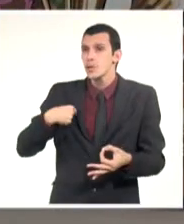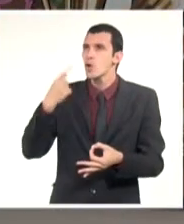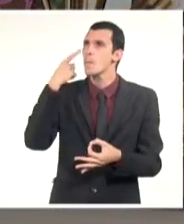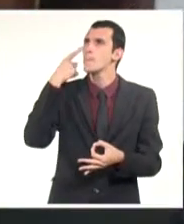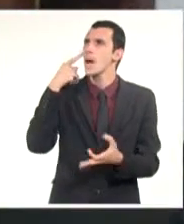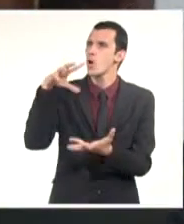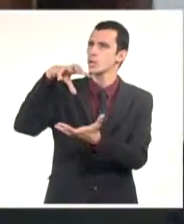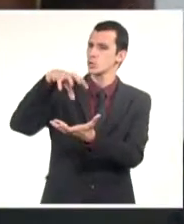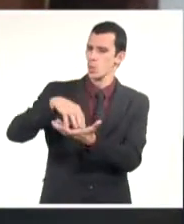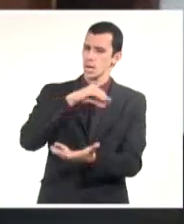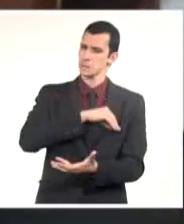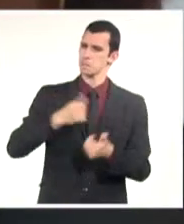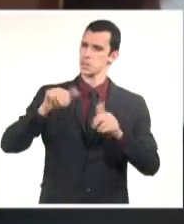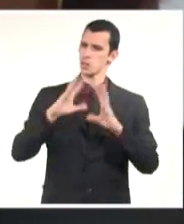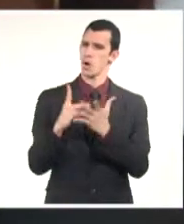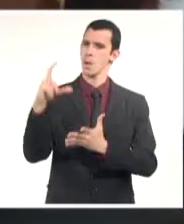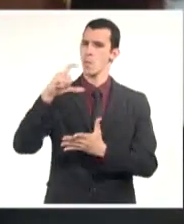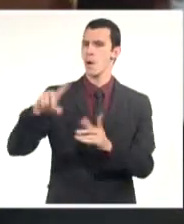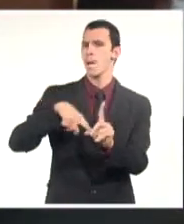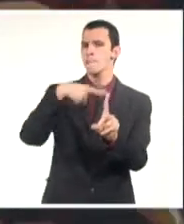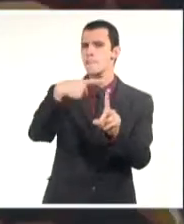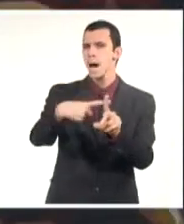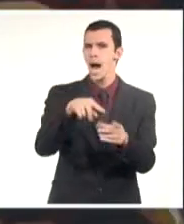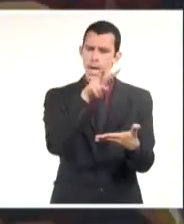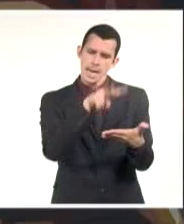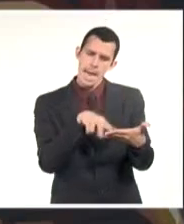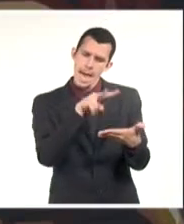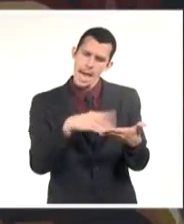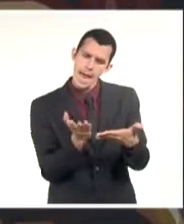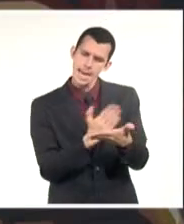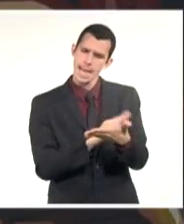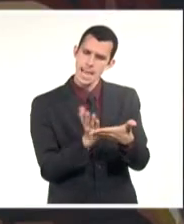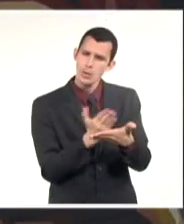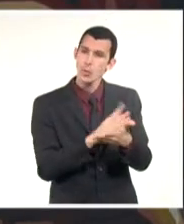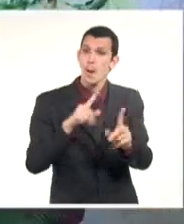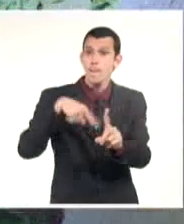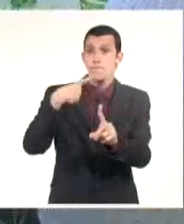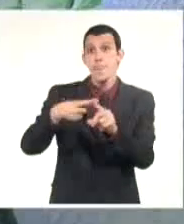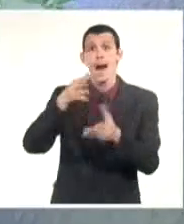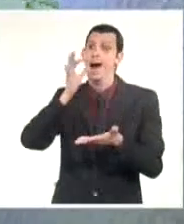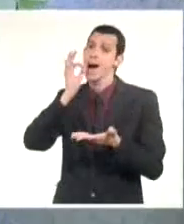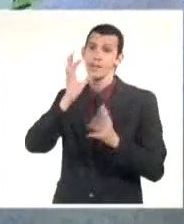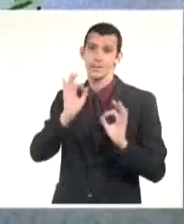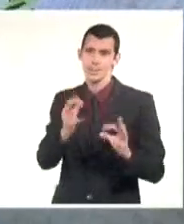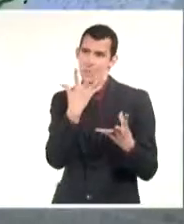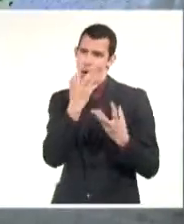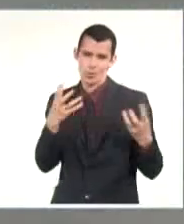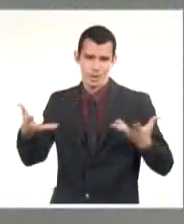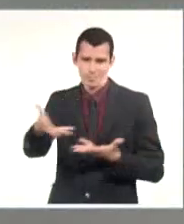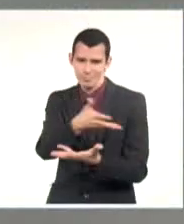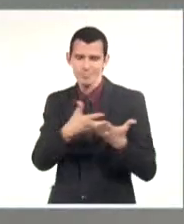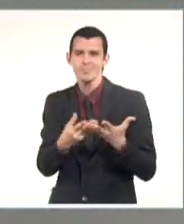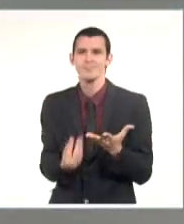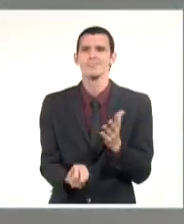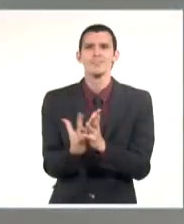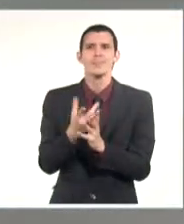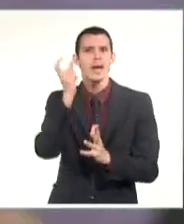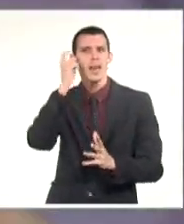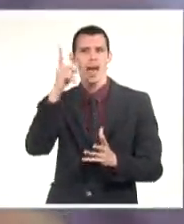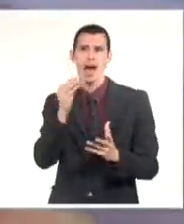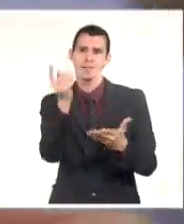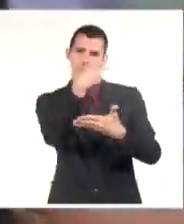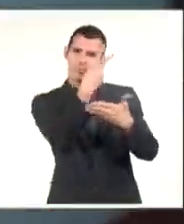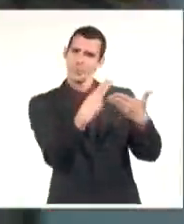de lo cotidiano, con una mirada que sabe unir armónicamente la técnica y el arte en un acto de creación. En